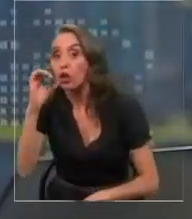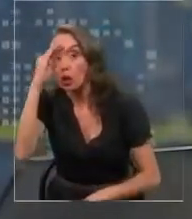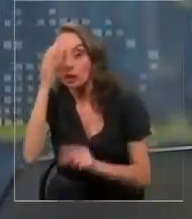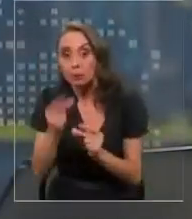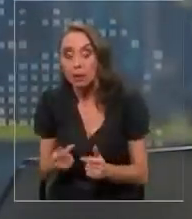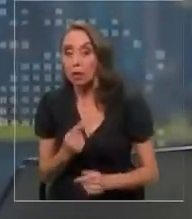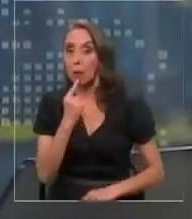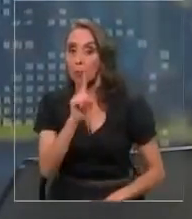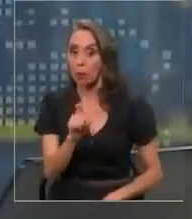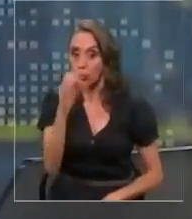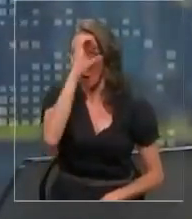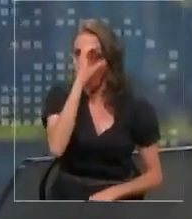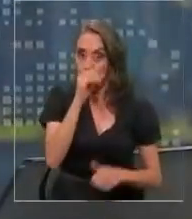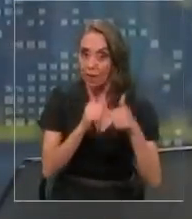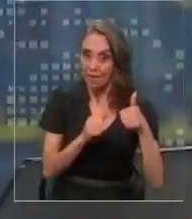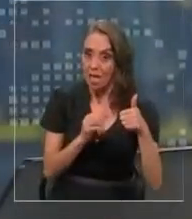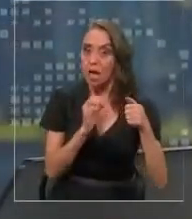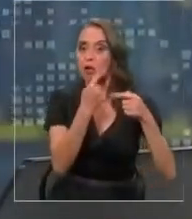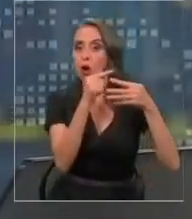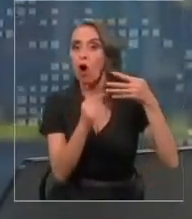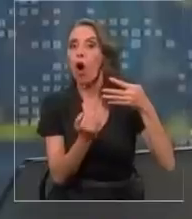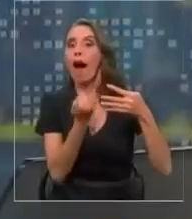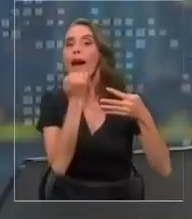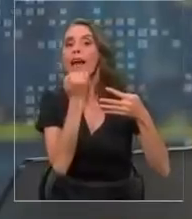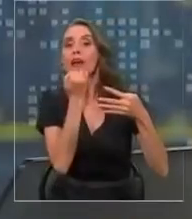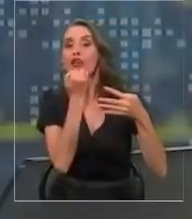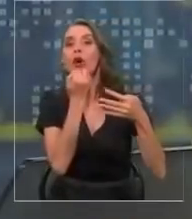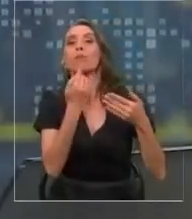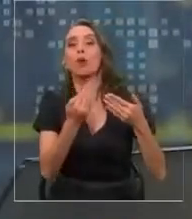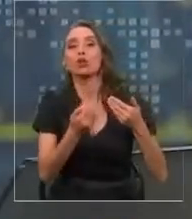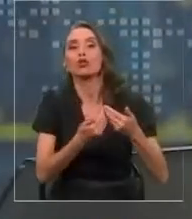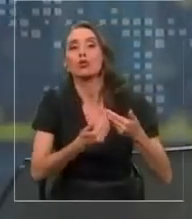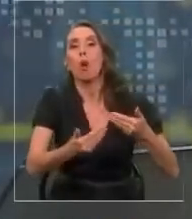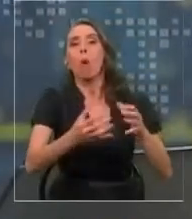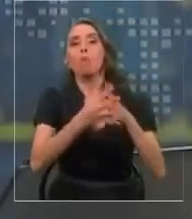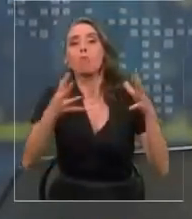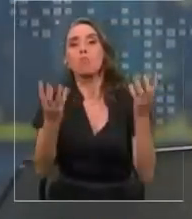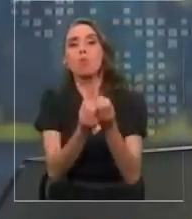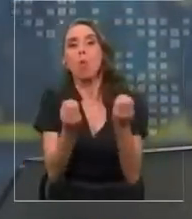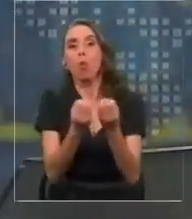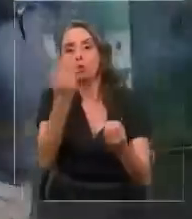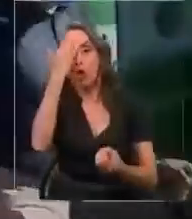entonces si la búsqueda fue exitosa o hubo errores que la prolongaron innecesariamente.